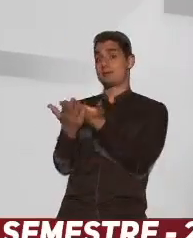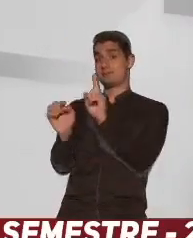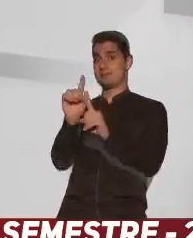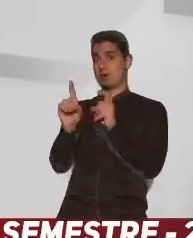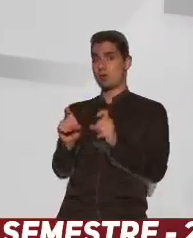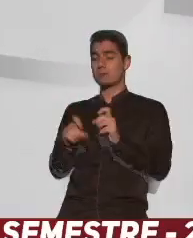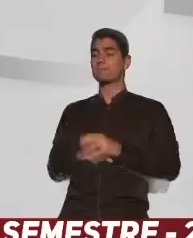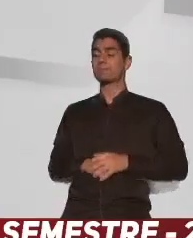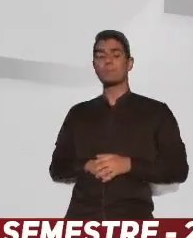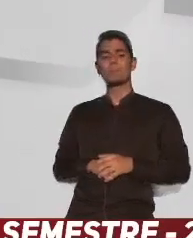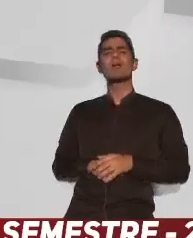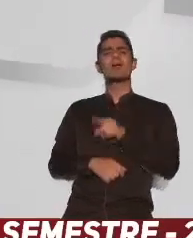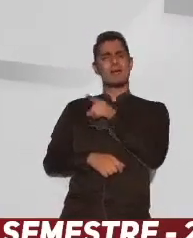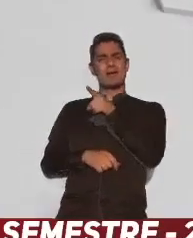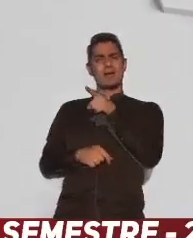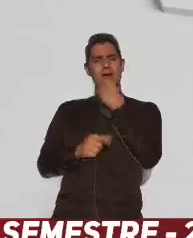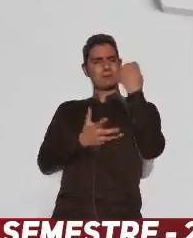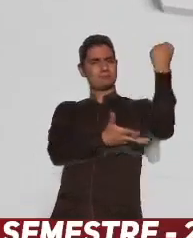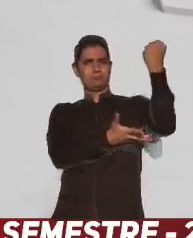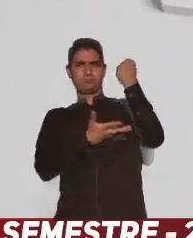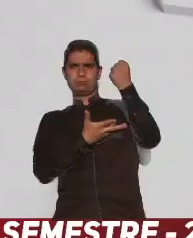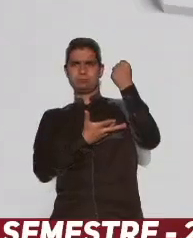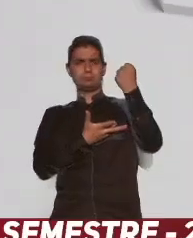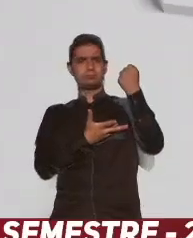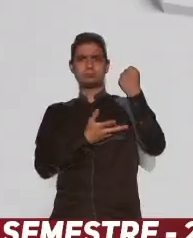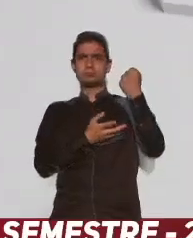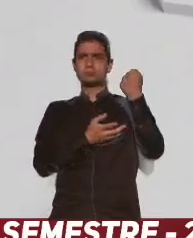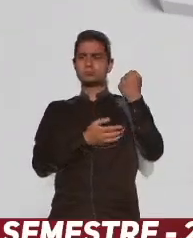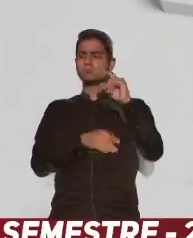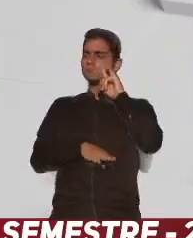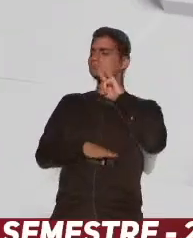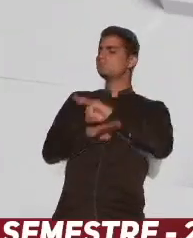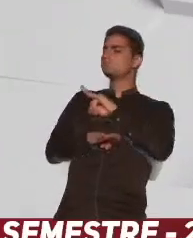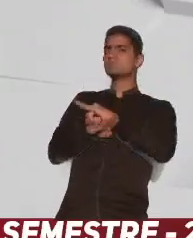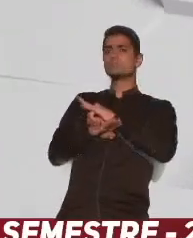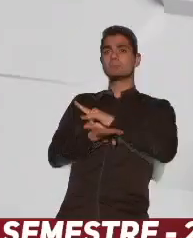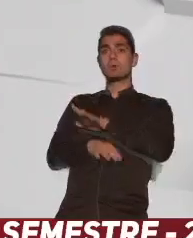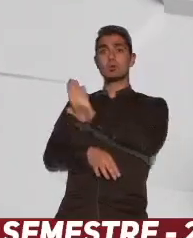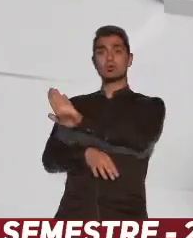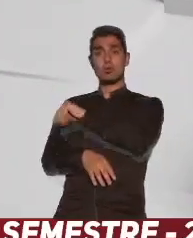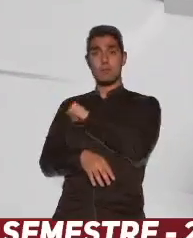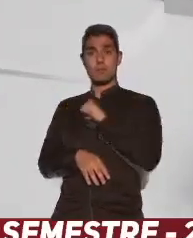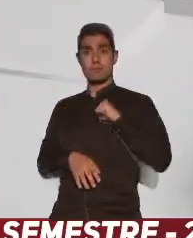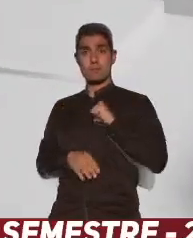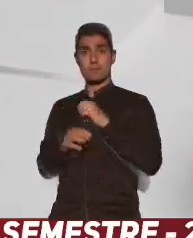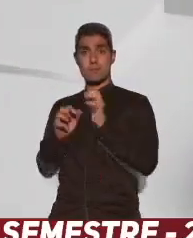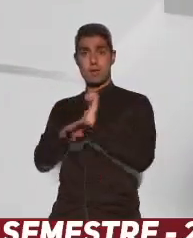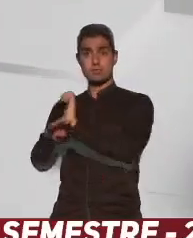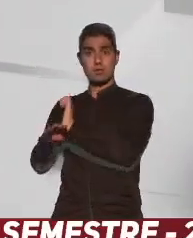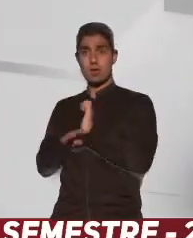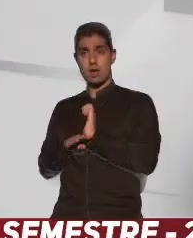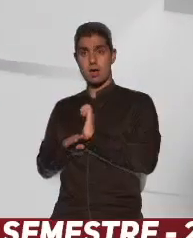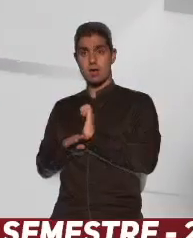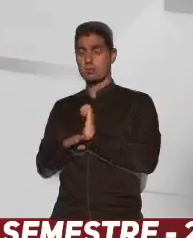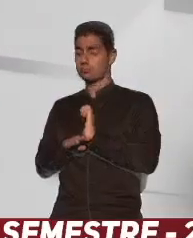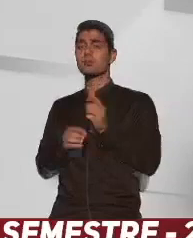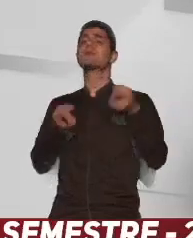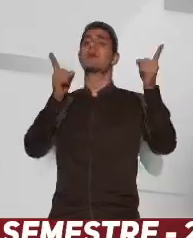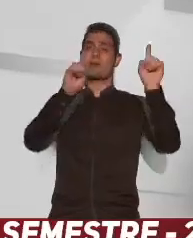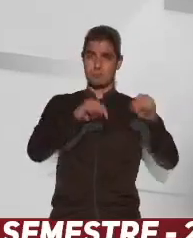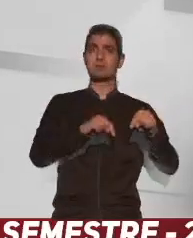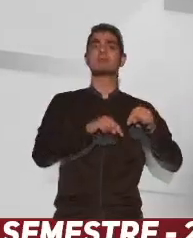solamente se aplica a las entidades privadas, sino a las entidades públicas, y el Ejército Nacional no es la excepción.